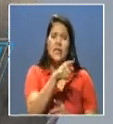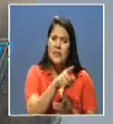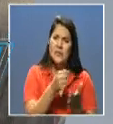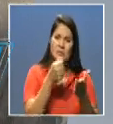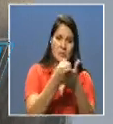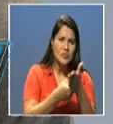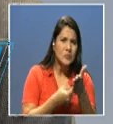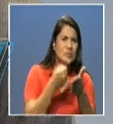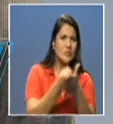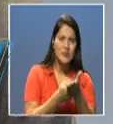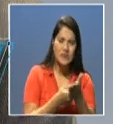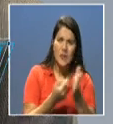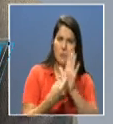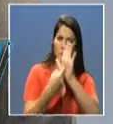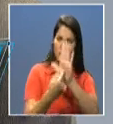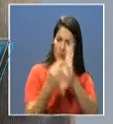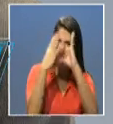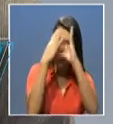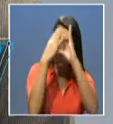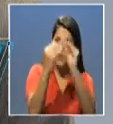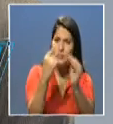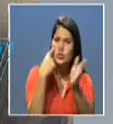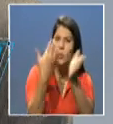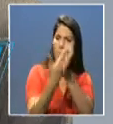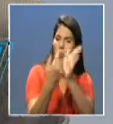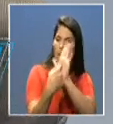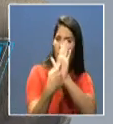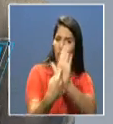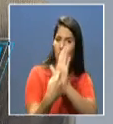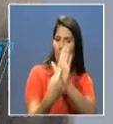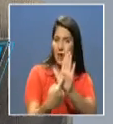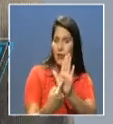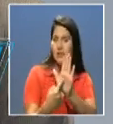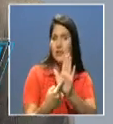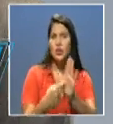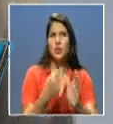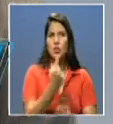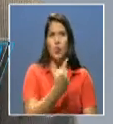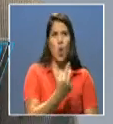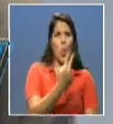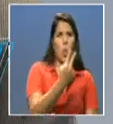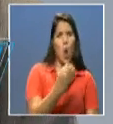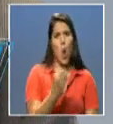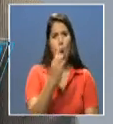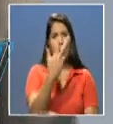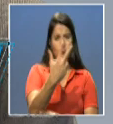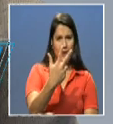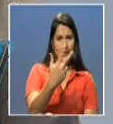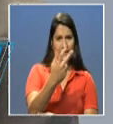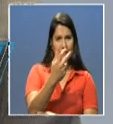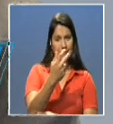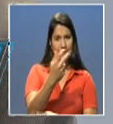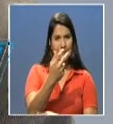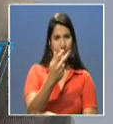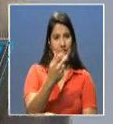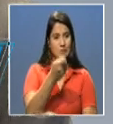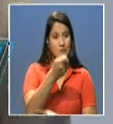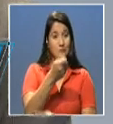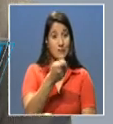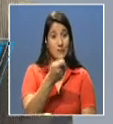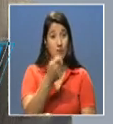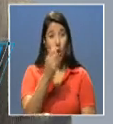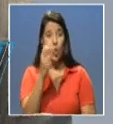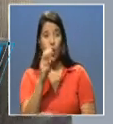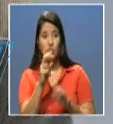abundante información y prueba en este sentido, 2 o 3 medios importantísimos en Costa Rica lo minimizaron